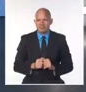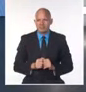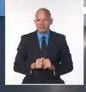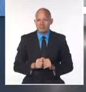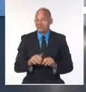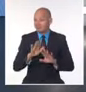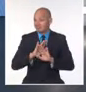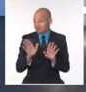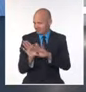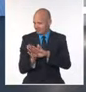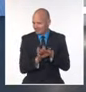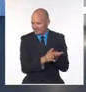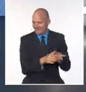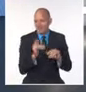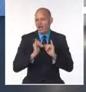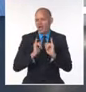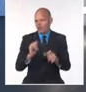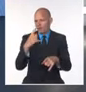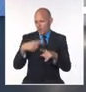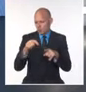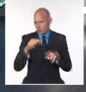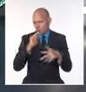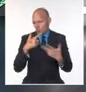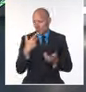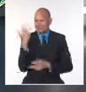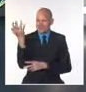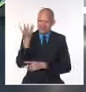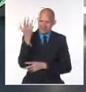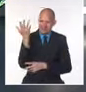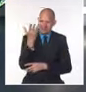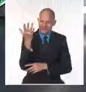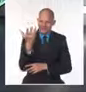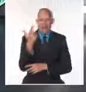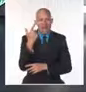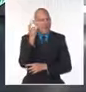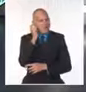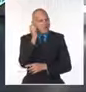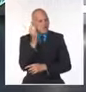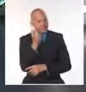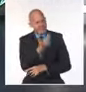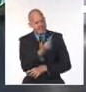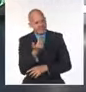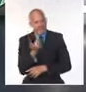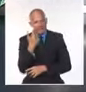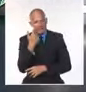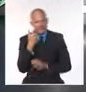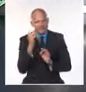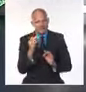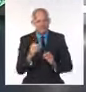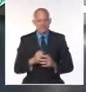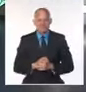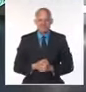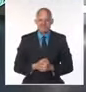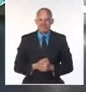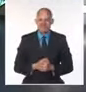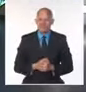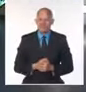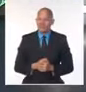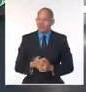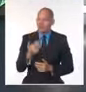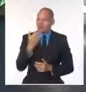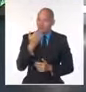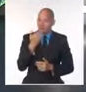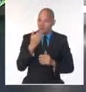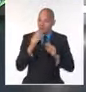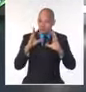punto final a las breves nacionales y ya presentamos a la doctora Miriam Teresita en el segmento de la meteorología muy buenas noches doctora muy buenas noches